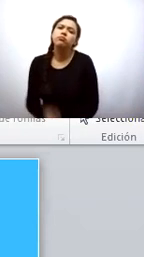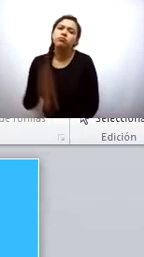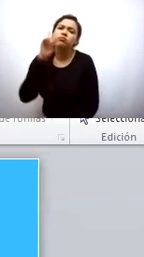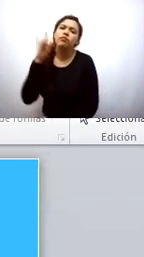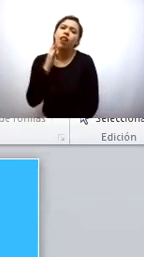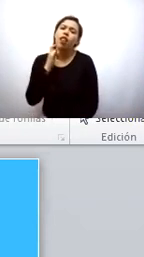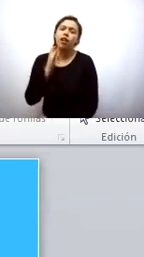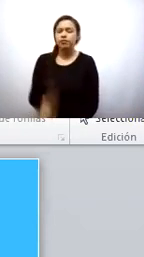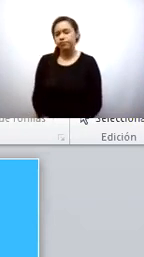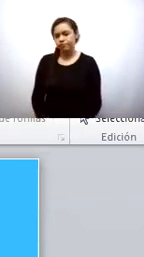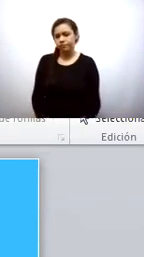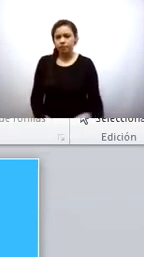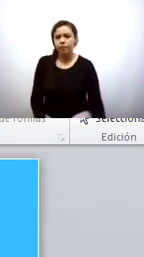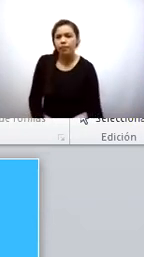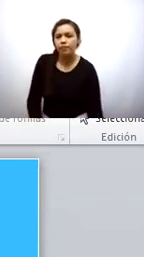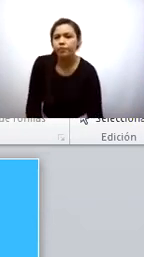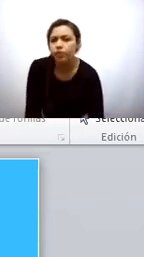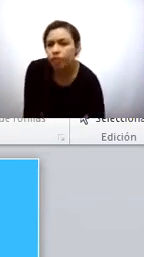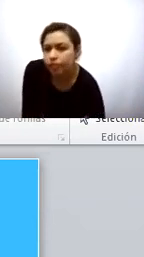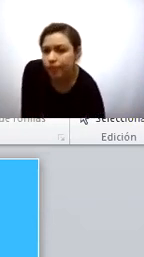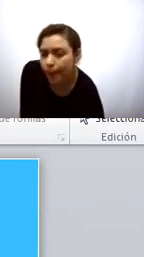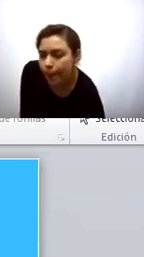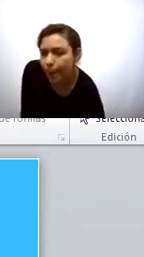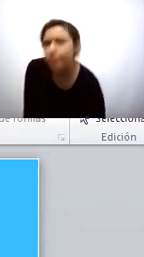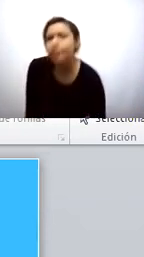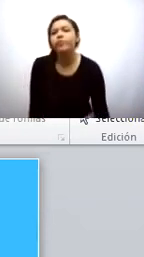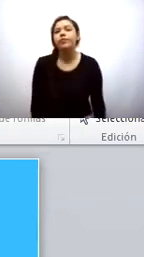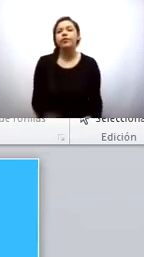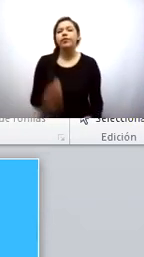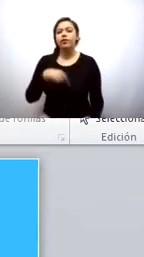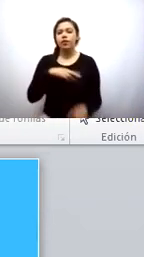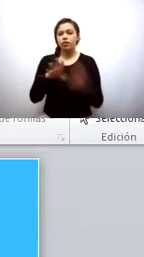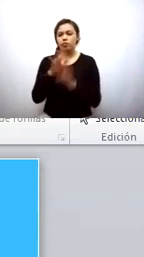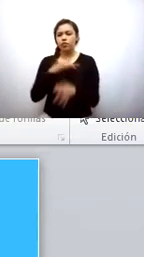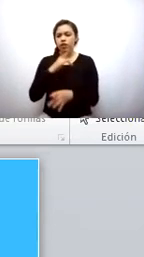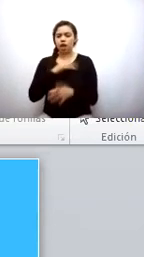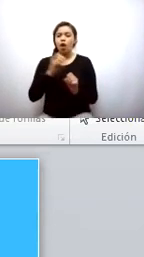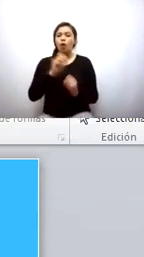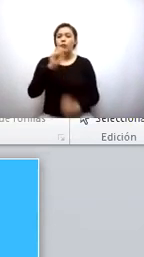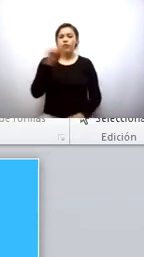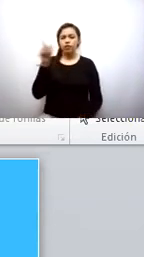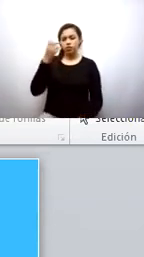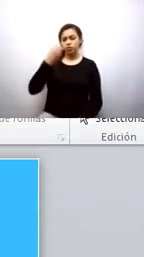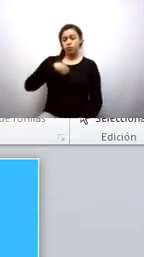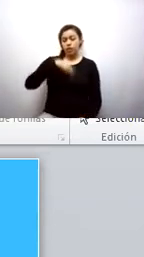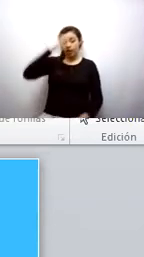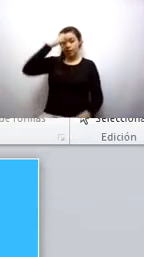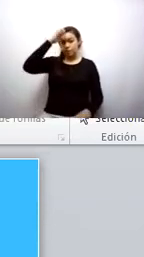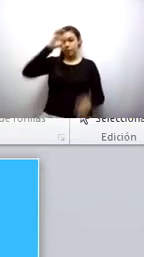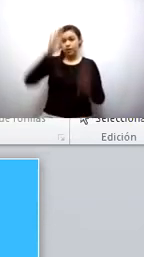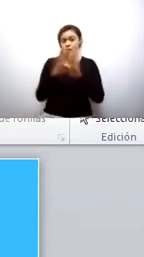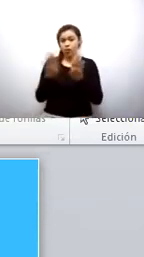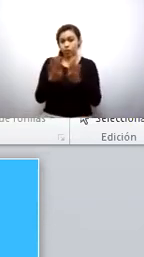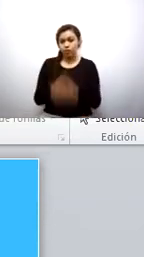Ahora, ¿cómo podemos recuperar nuestro referente empírico profesional? ¿Cómo es nuestra experiencia? ¿Se acuerdan